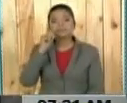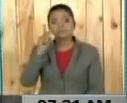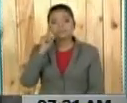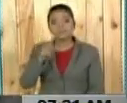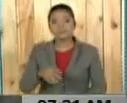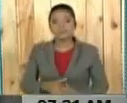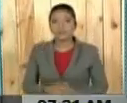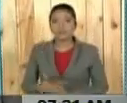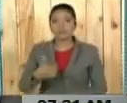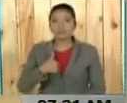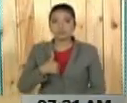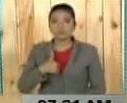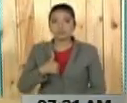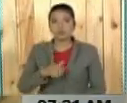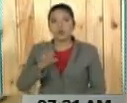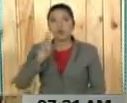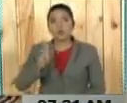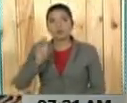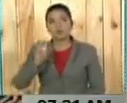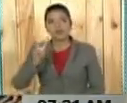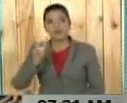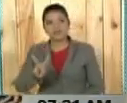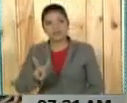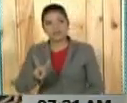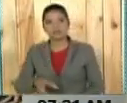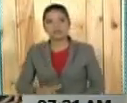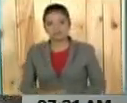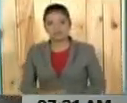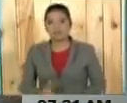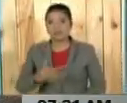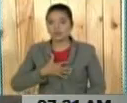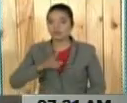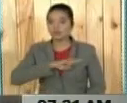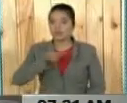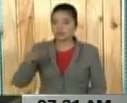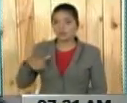nosotros, de la Universidad Central de Venezuela. Nosotros nos